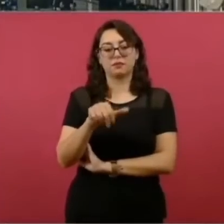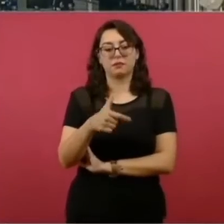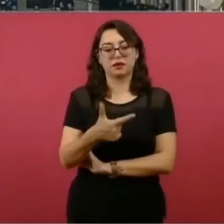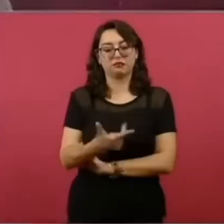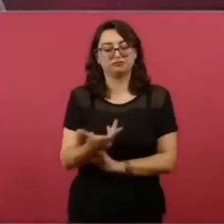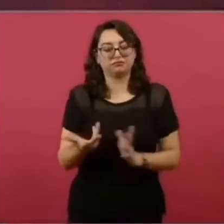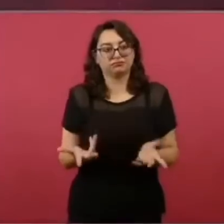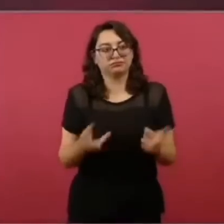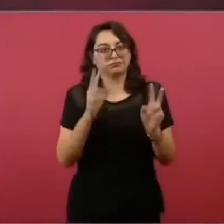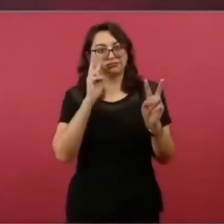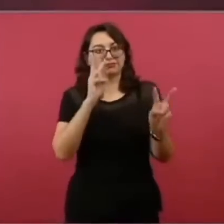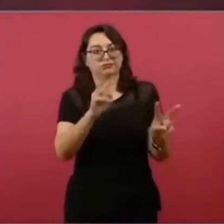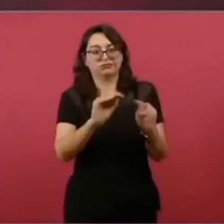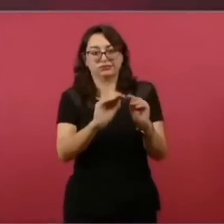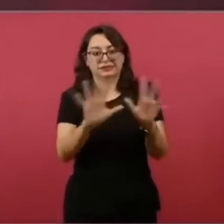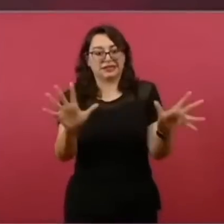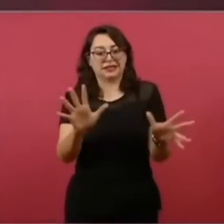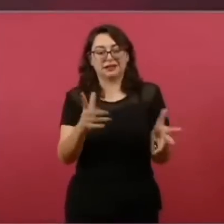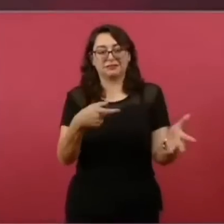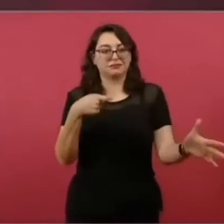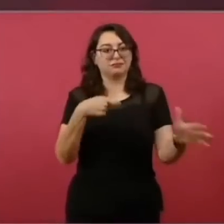que son muy obvios, ¿no?